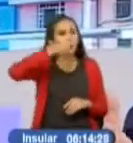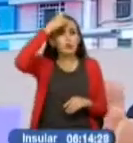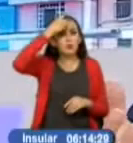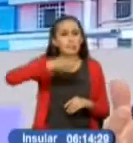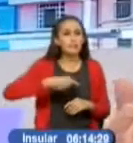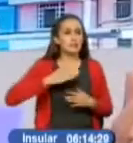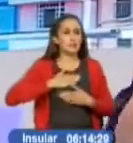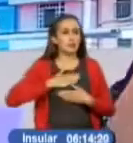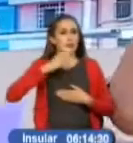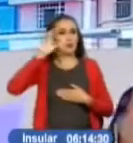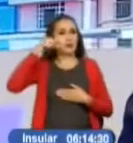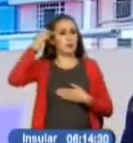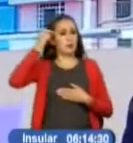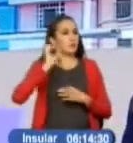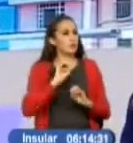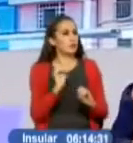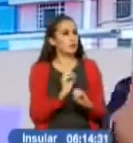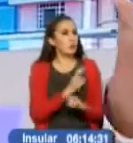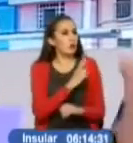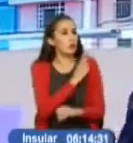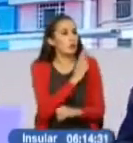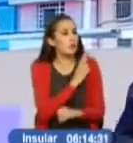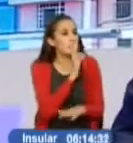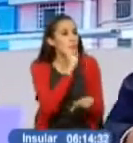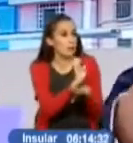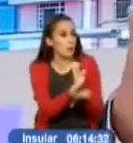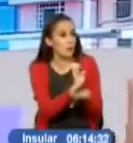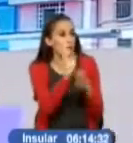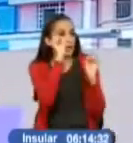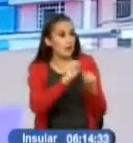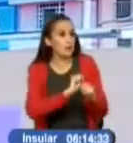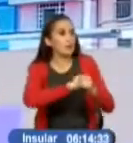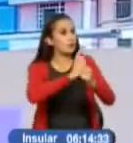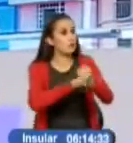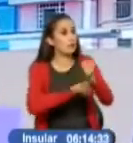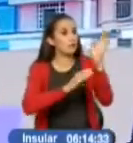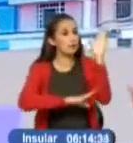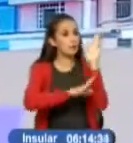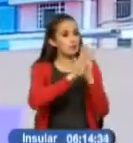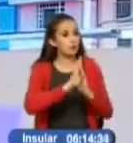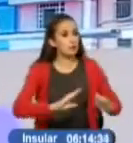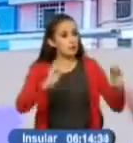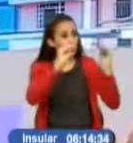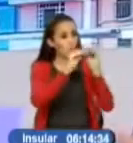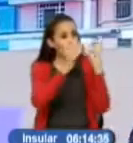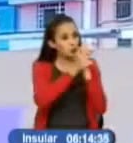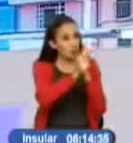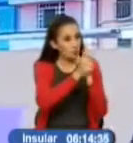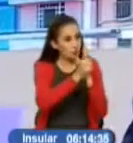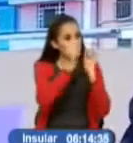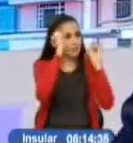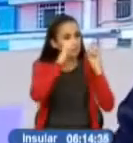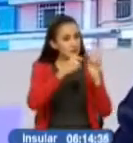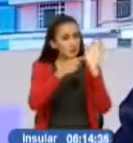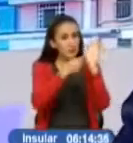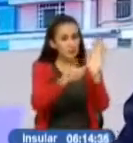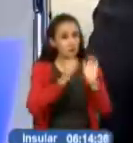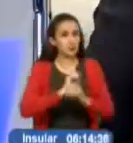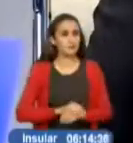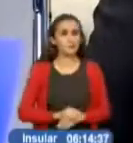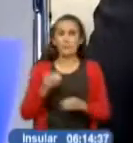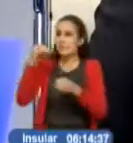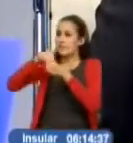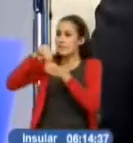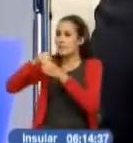burocrática o administrativa. Si la universidad ecuatoriana es fuerte, desarrolla mayormente sus capacidades, eso evidentemente redunda. ¿Y dentro del